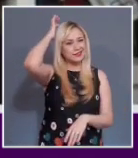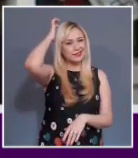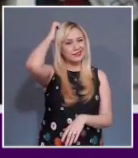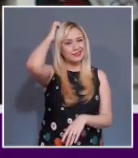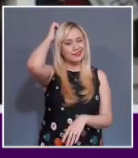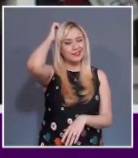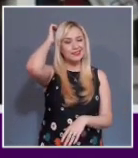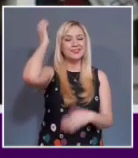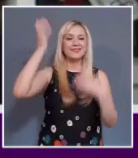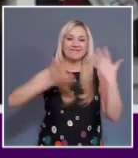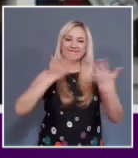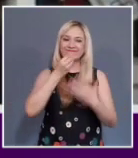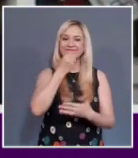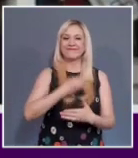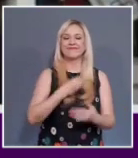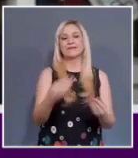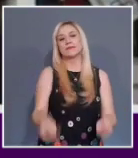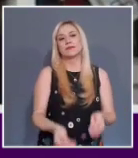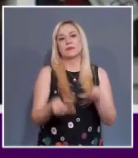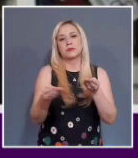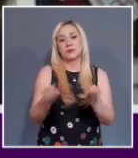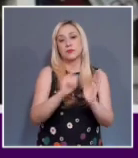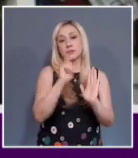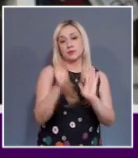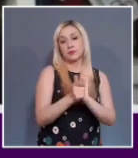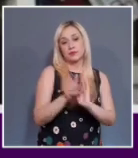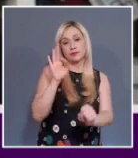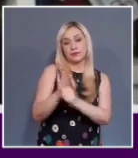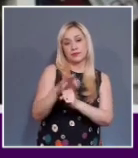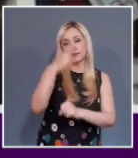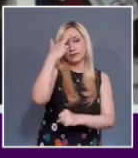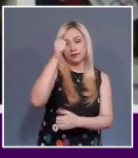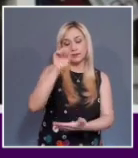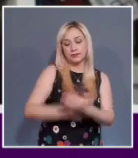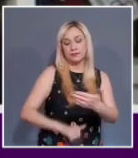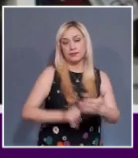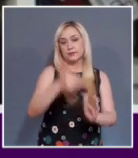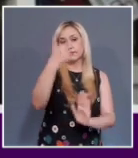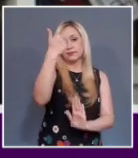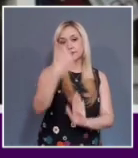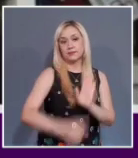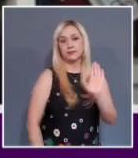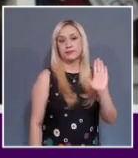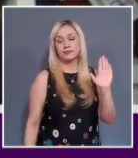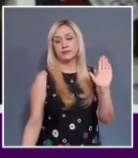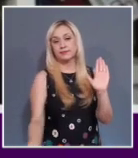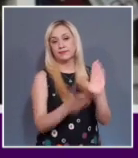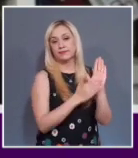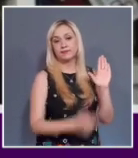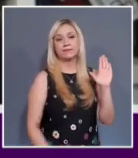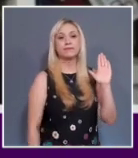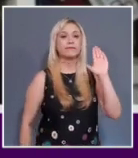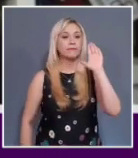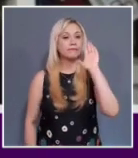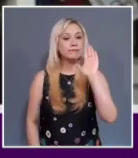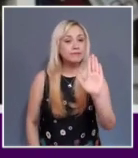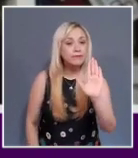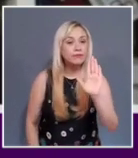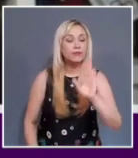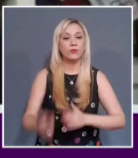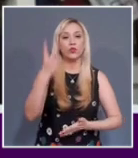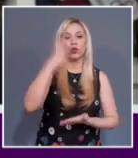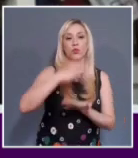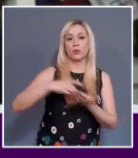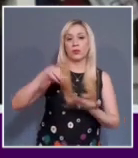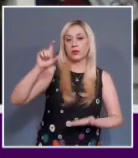administrativo, legal, jurídico o documento en el cual se encontraban en 2020 las facultades